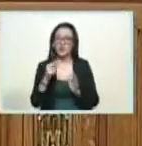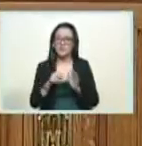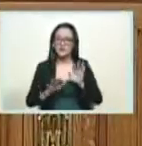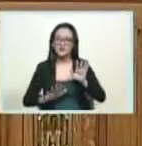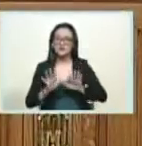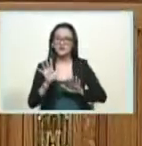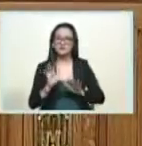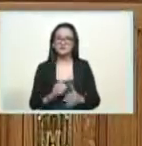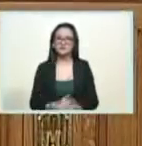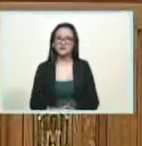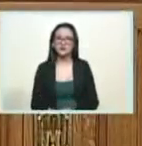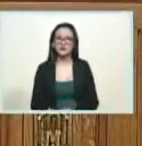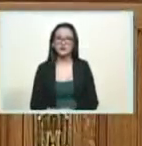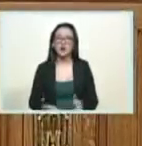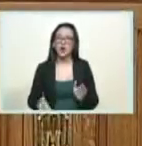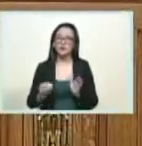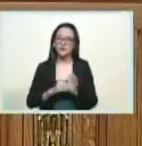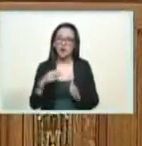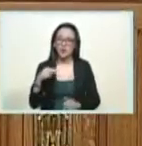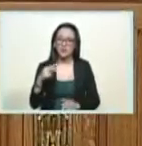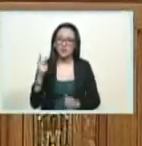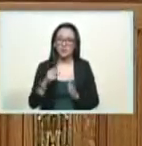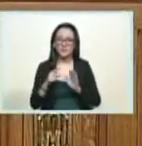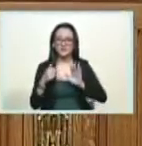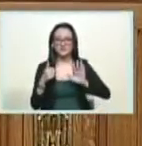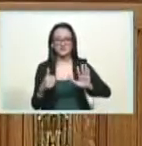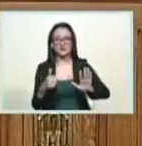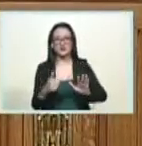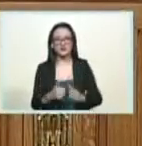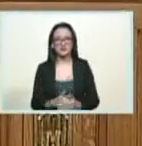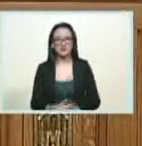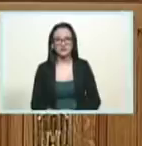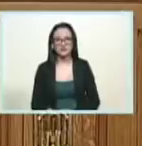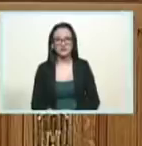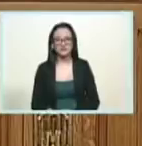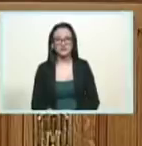2015, reinstalé en noviembre de 2016,